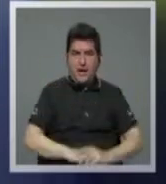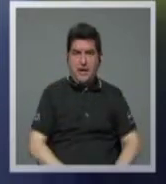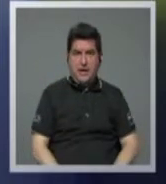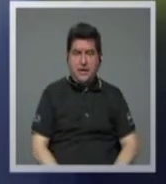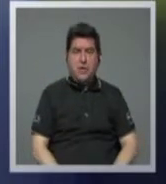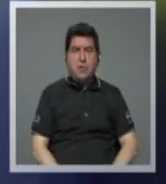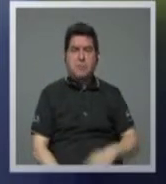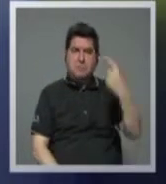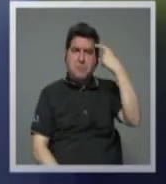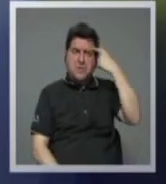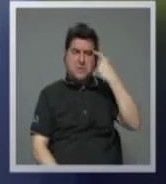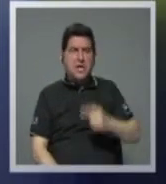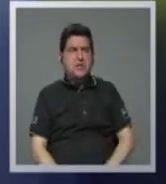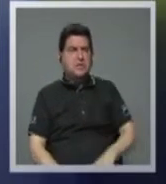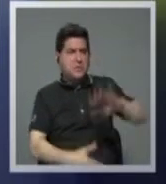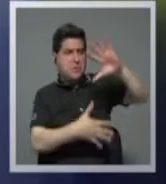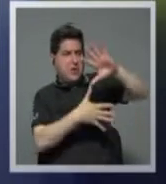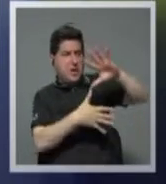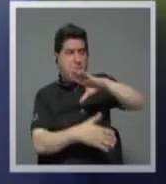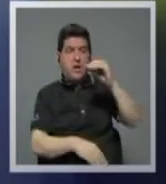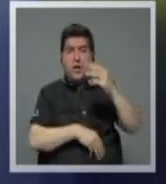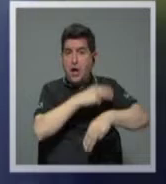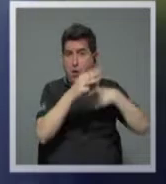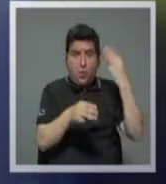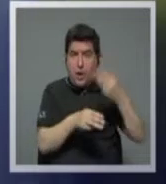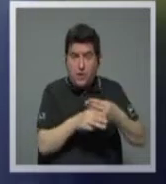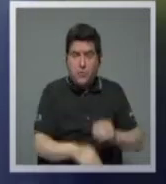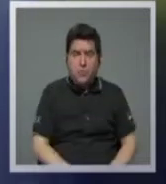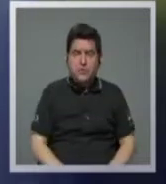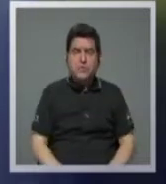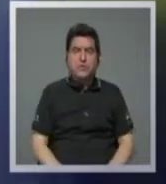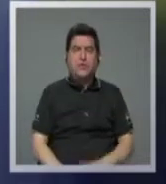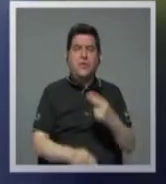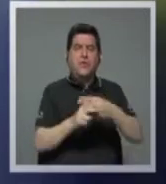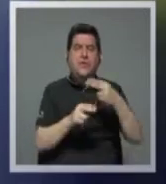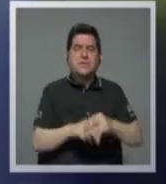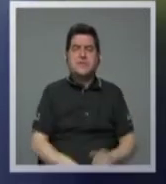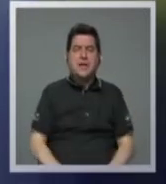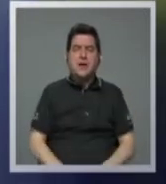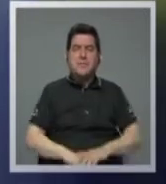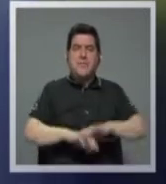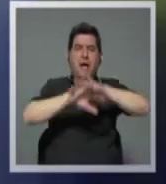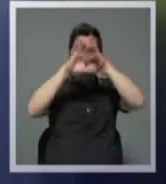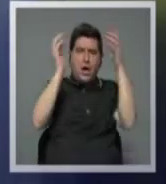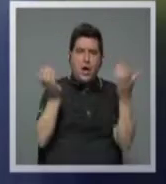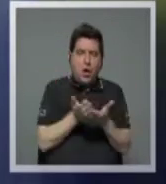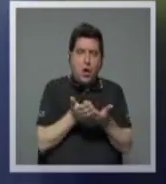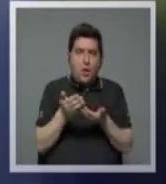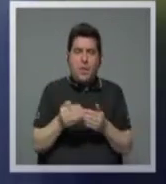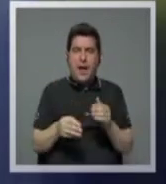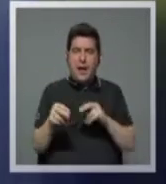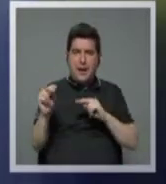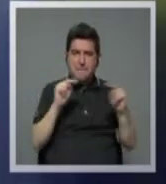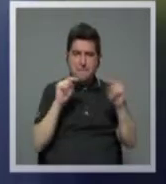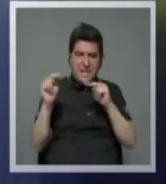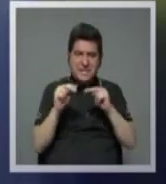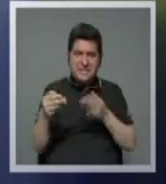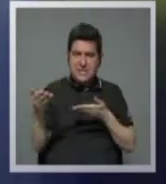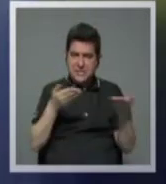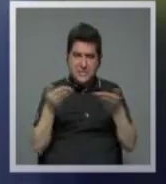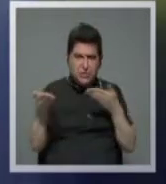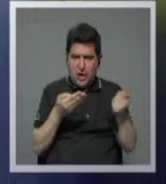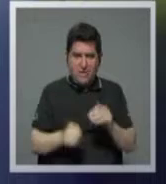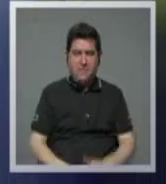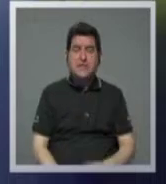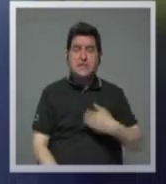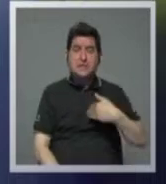de las Américas o para el mundo, lo que se llaman Global Business Services. Don Entonces, Carlos, tenemos